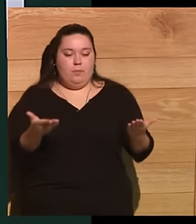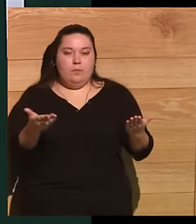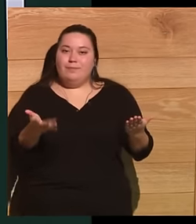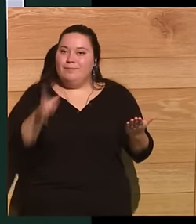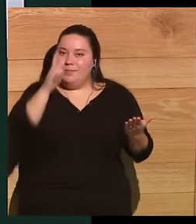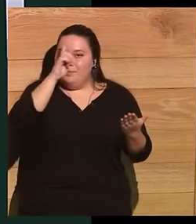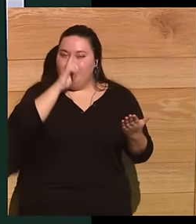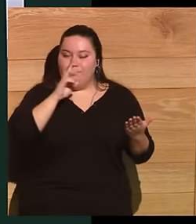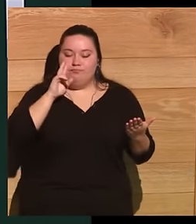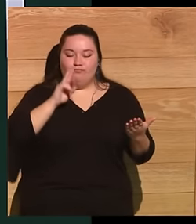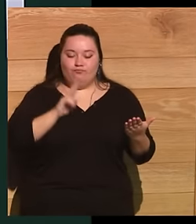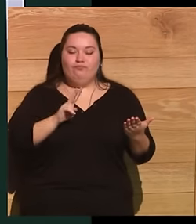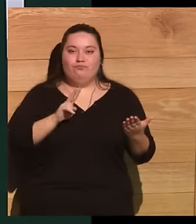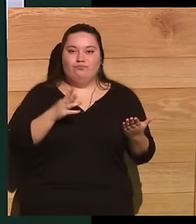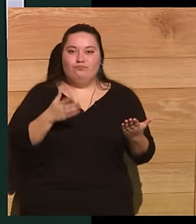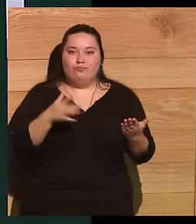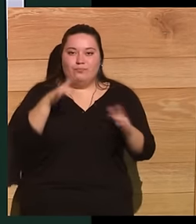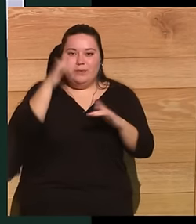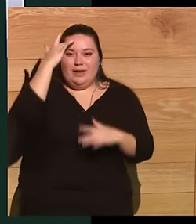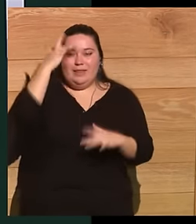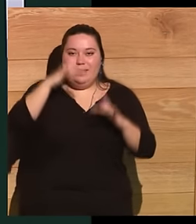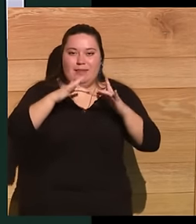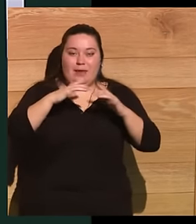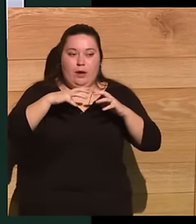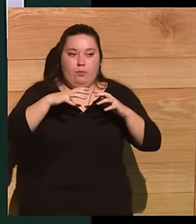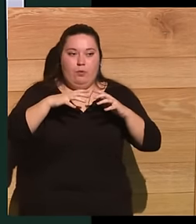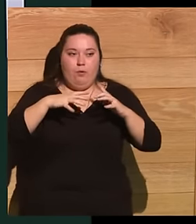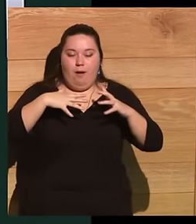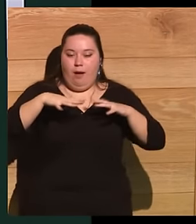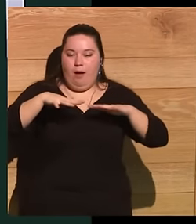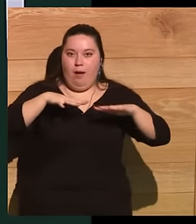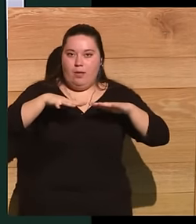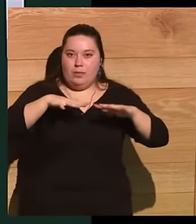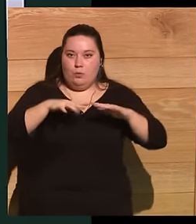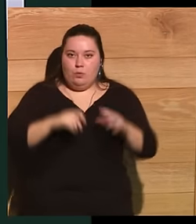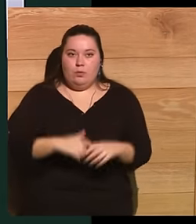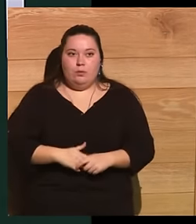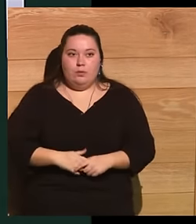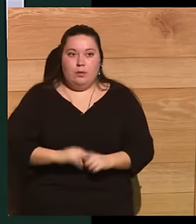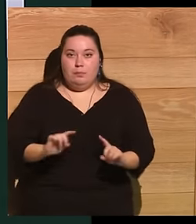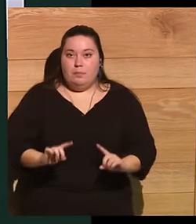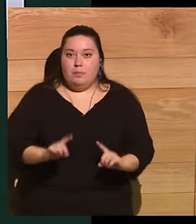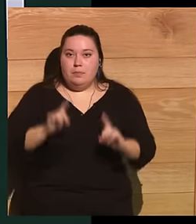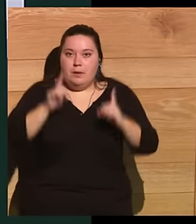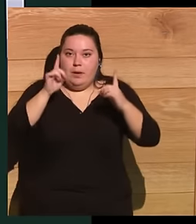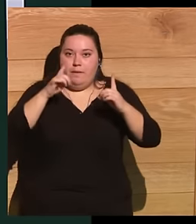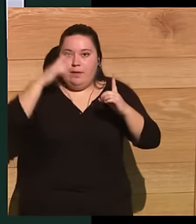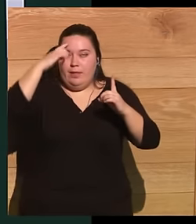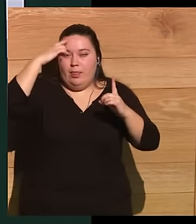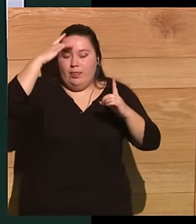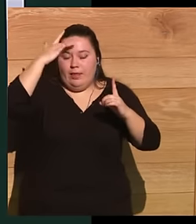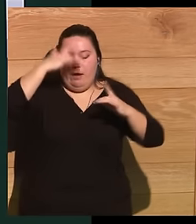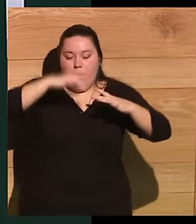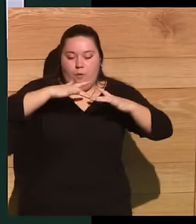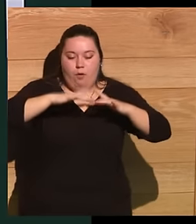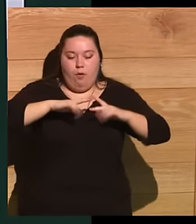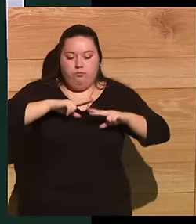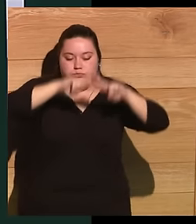estas imágenes del cerebro activo. Por primera vez era posible mapear los circuitos